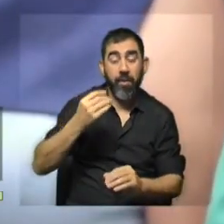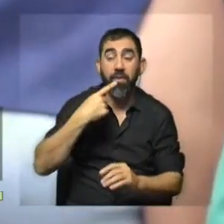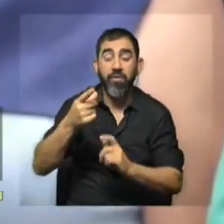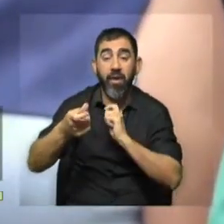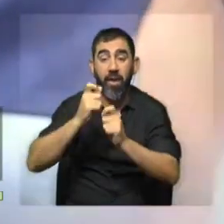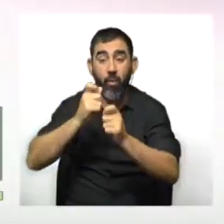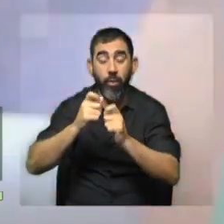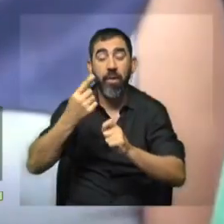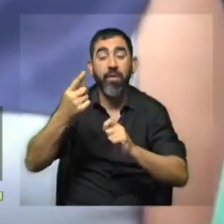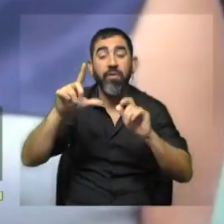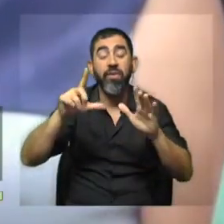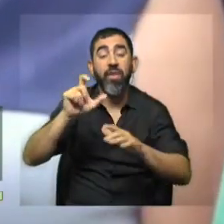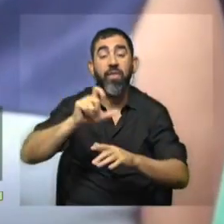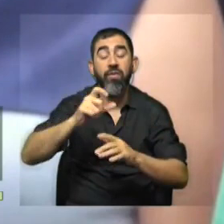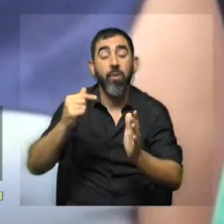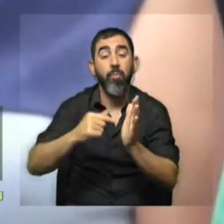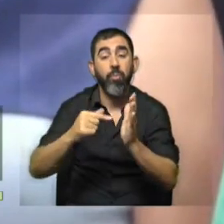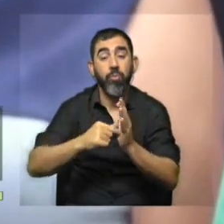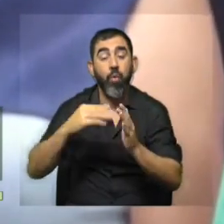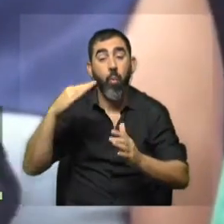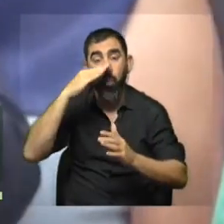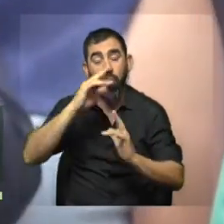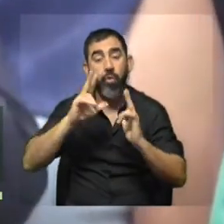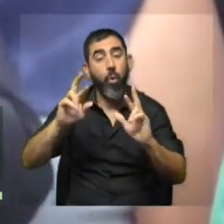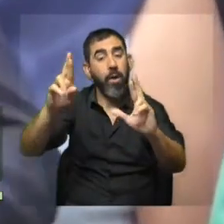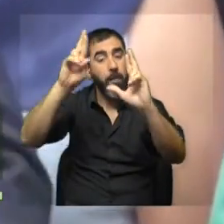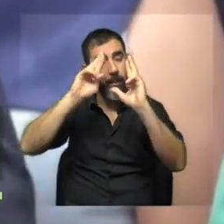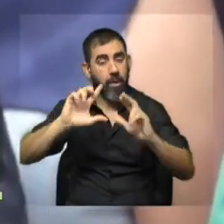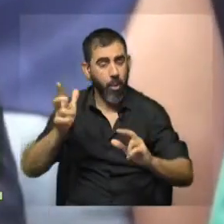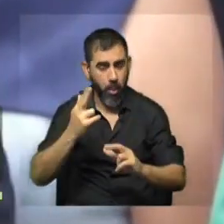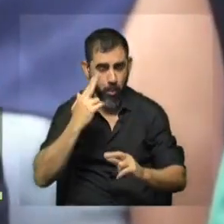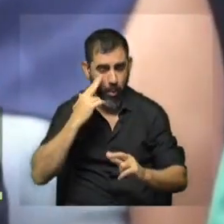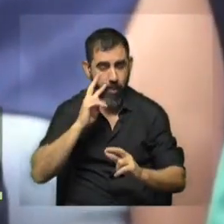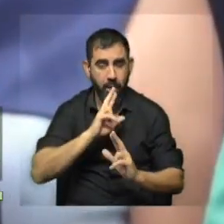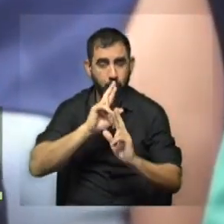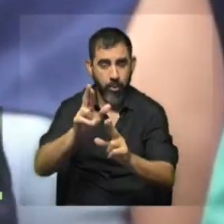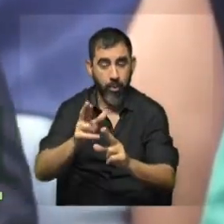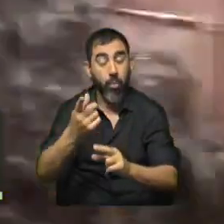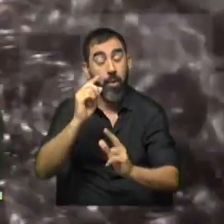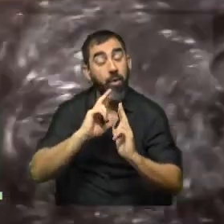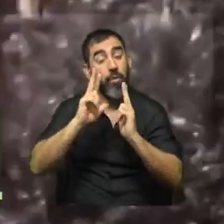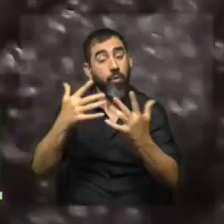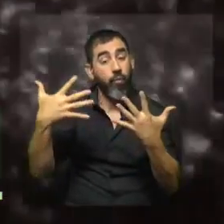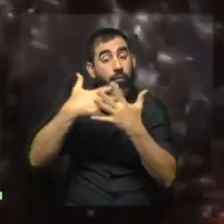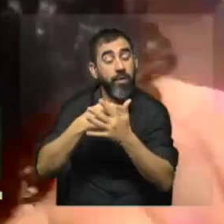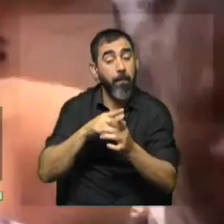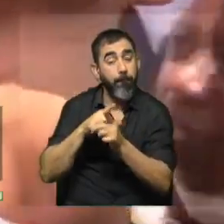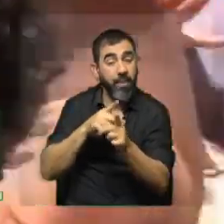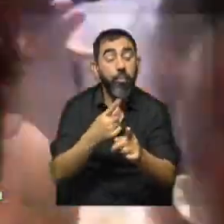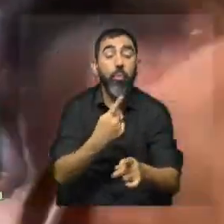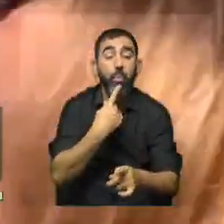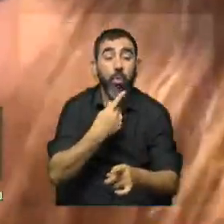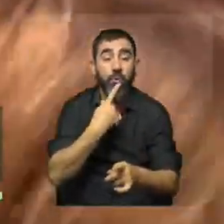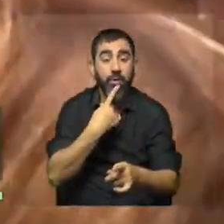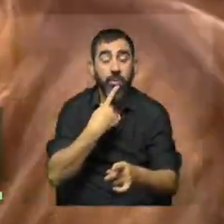que lo ponen 17 puntos detrás de Lula, Bolsonaro aseguró que respetará, sin problema alguno, el resultado, aunque sostuvo que es víctima de persecución política